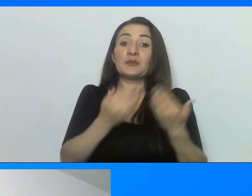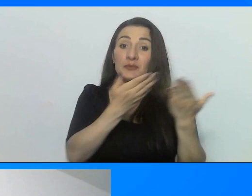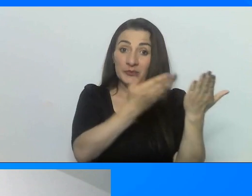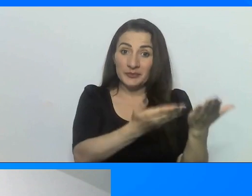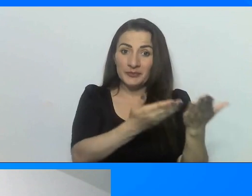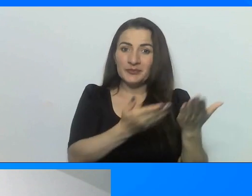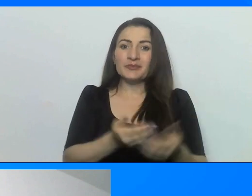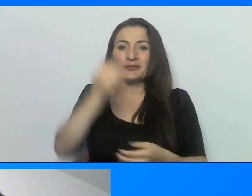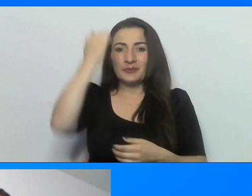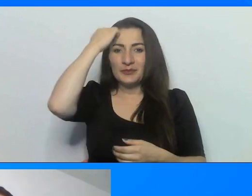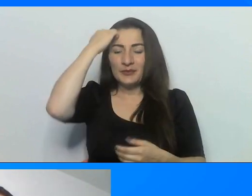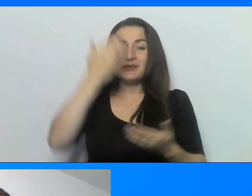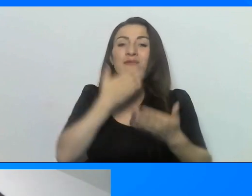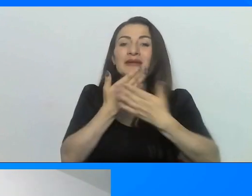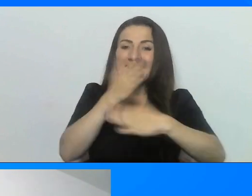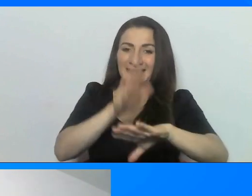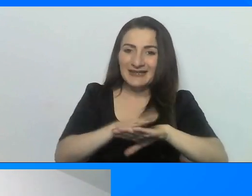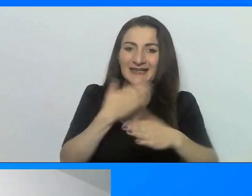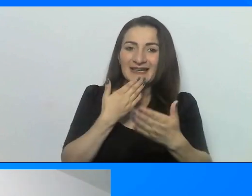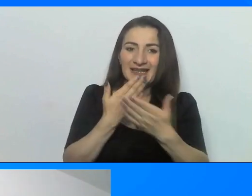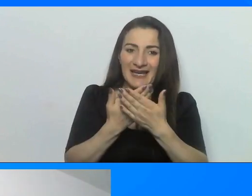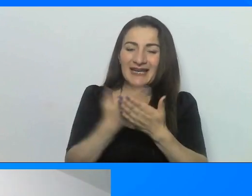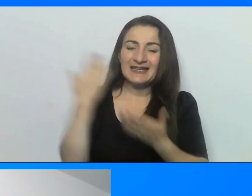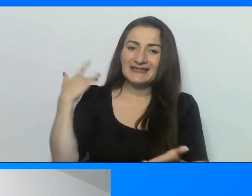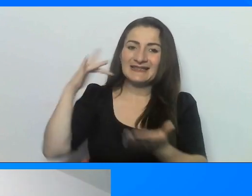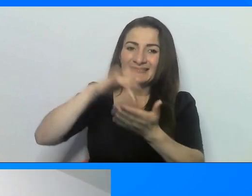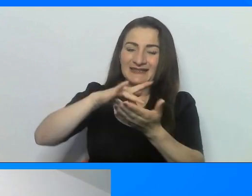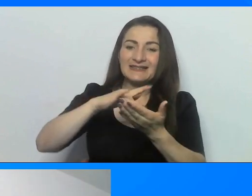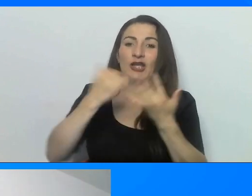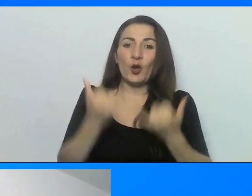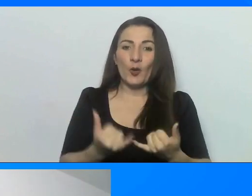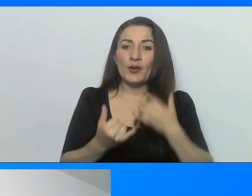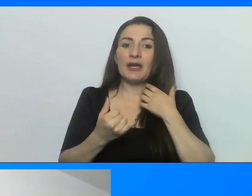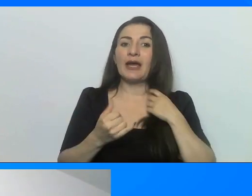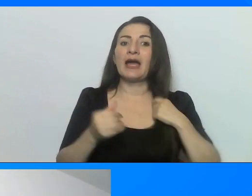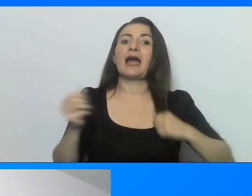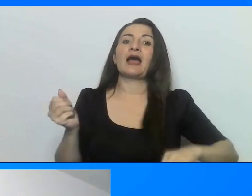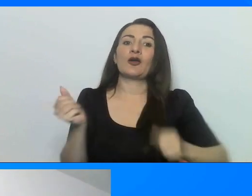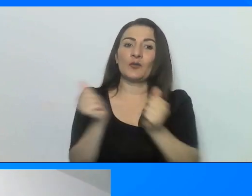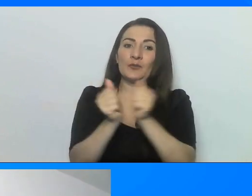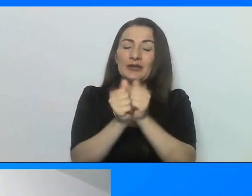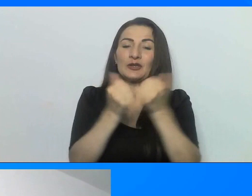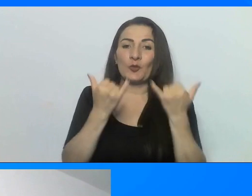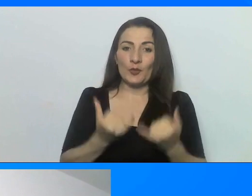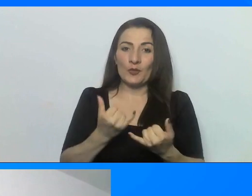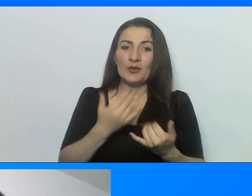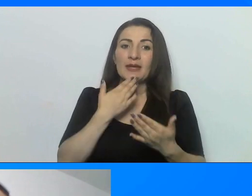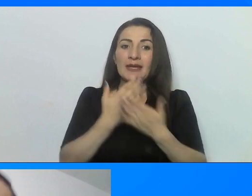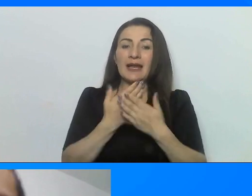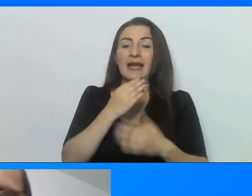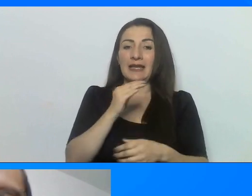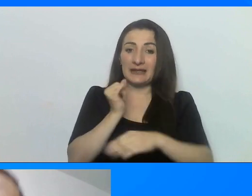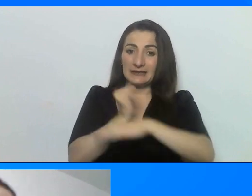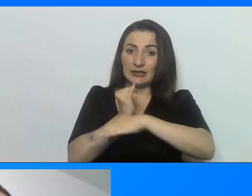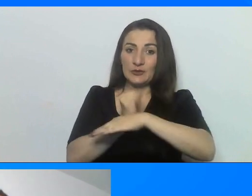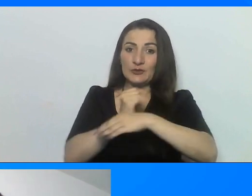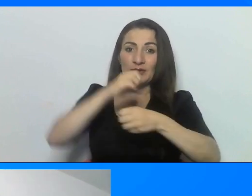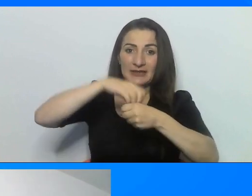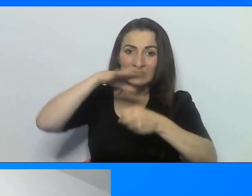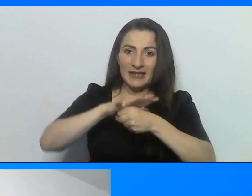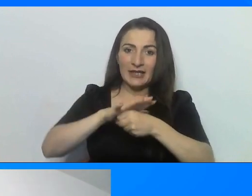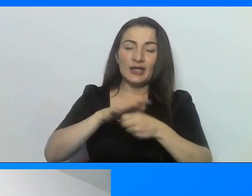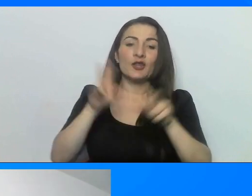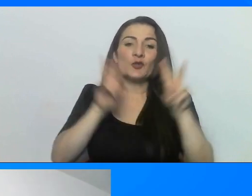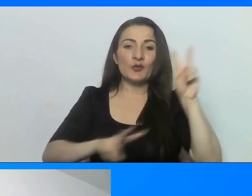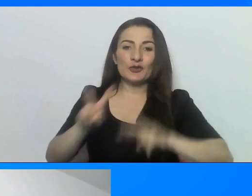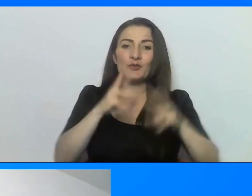buenas tardes. Te agradecemos mucho que estés acompañándonos hoy al IDT y a todos nuestros estudiantes.